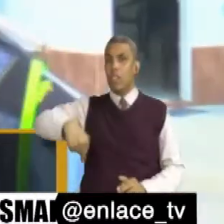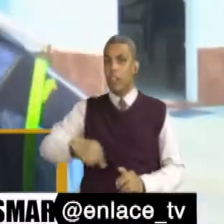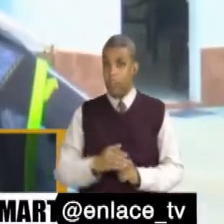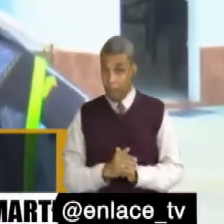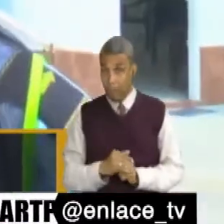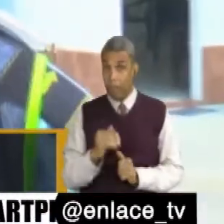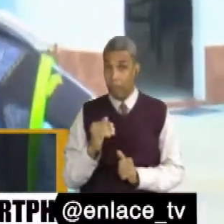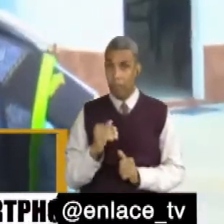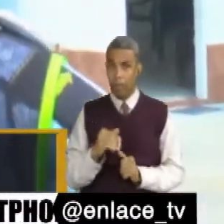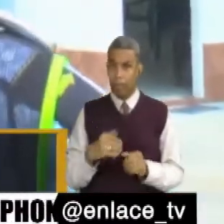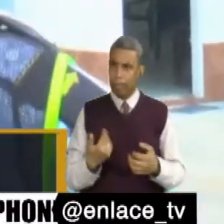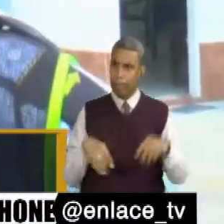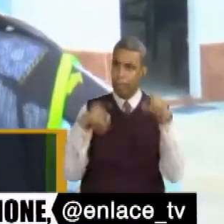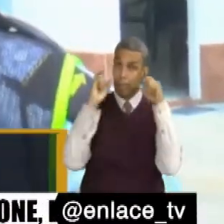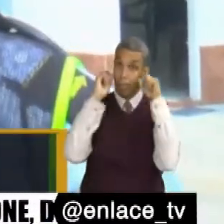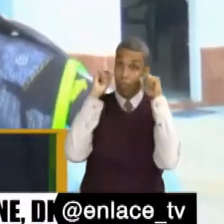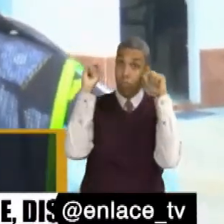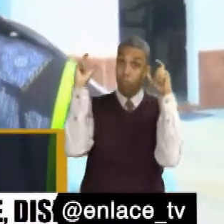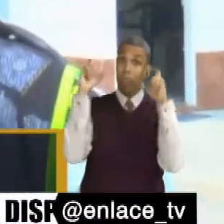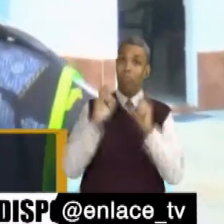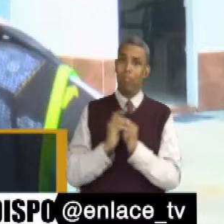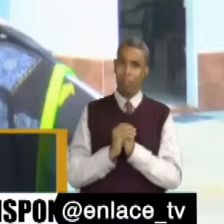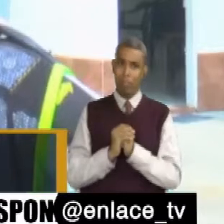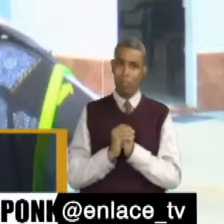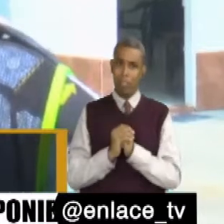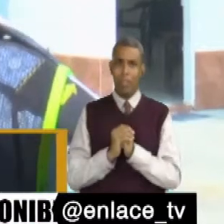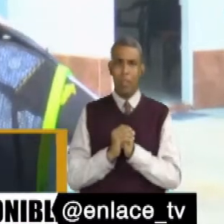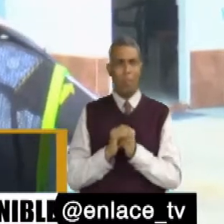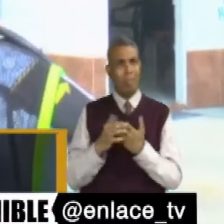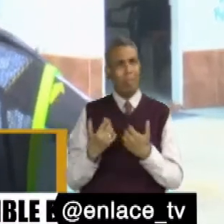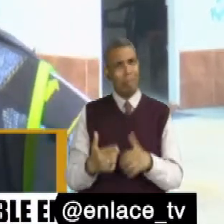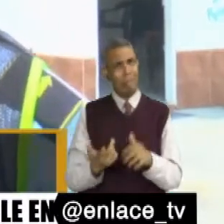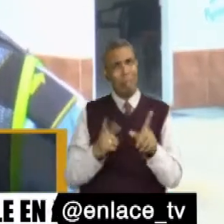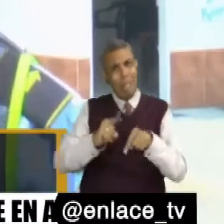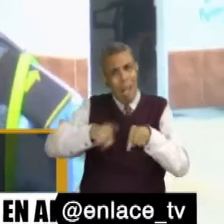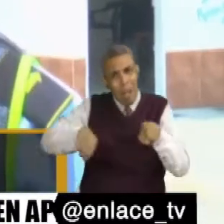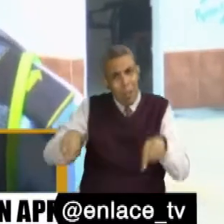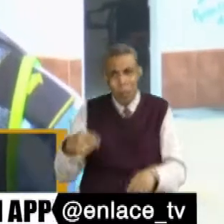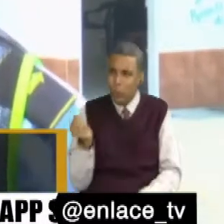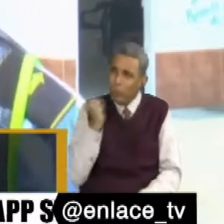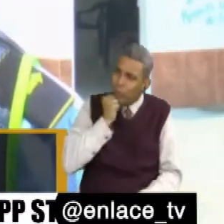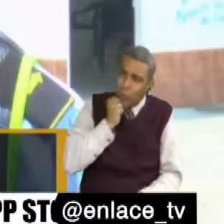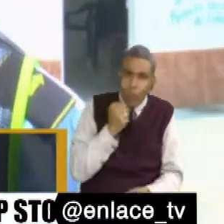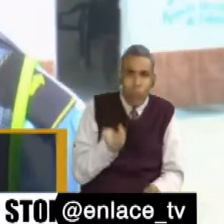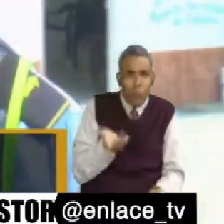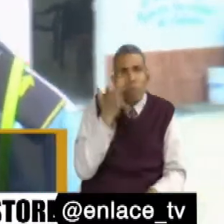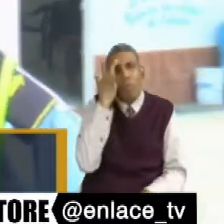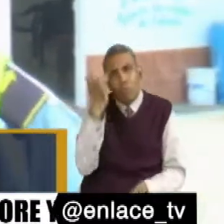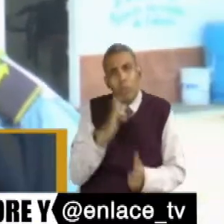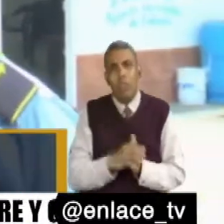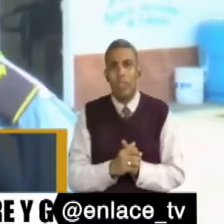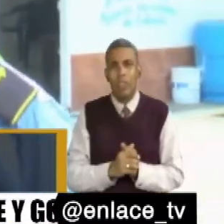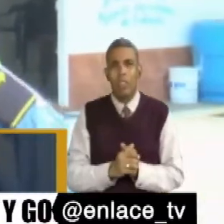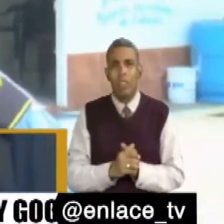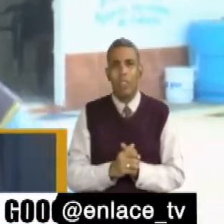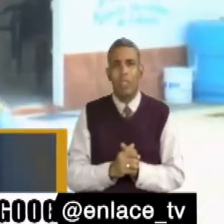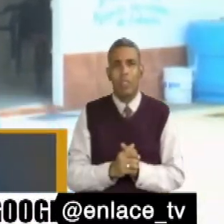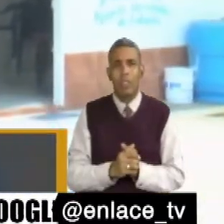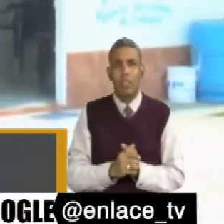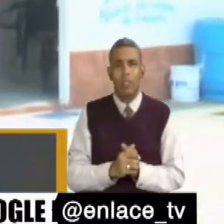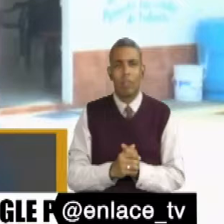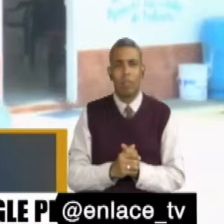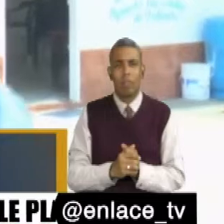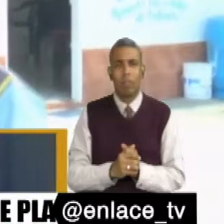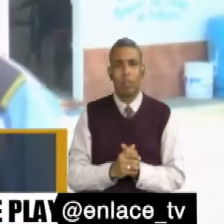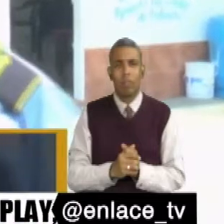como asombro ver cómo una clase de personas tratan como de ultrajar. Primero primera circunstancia,